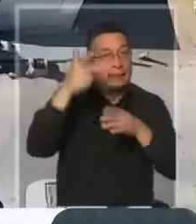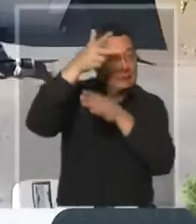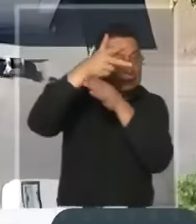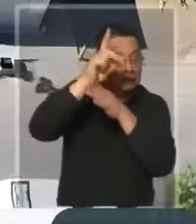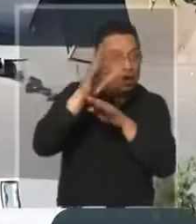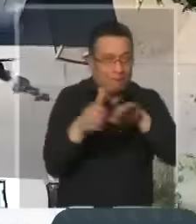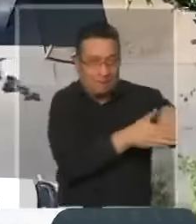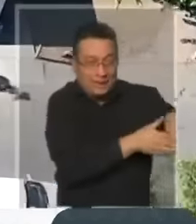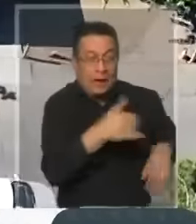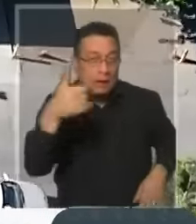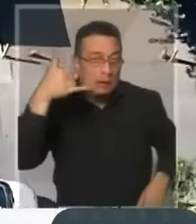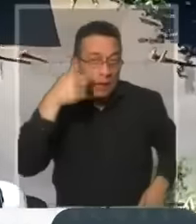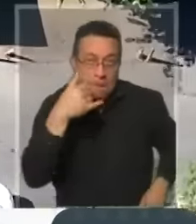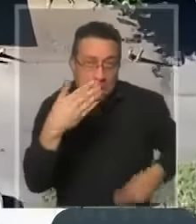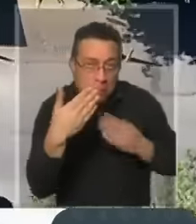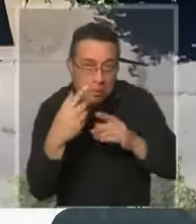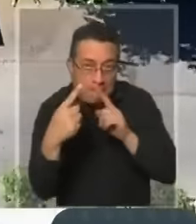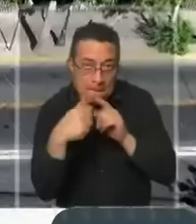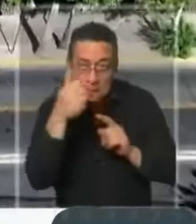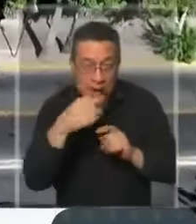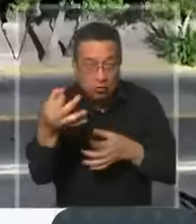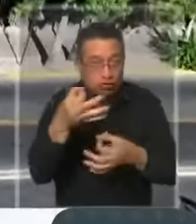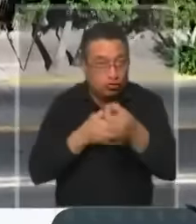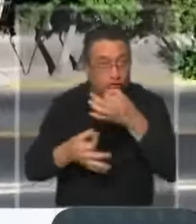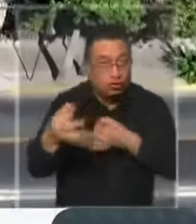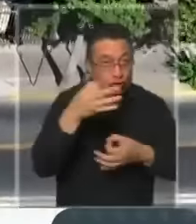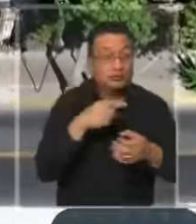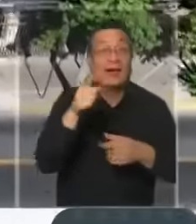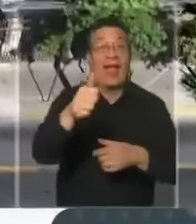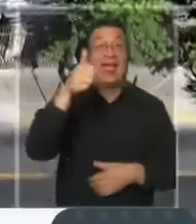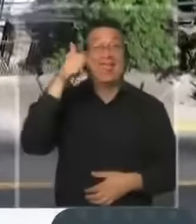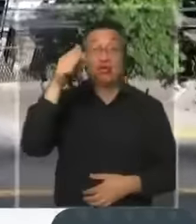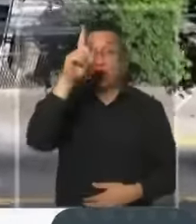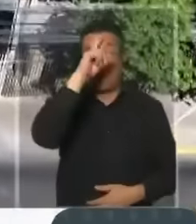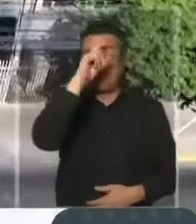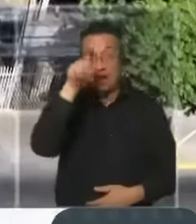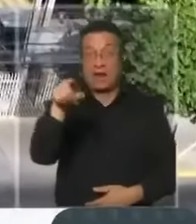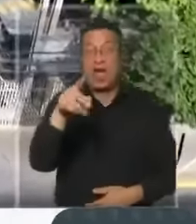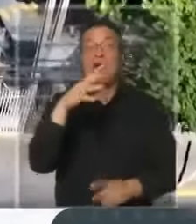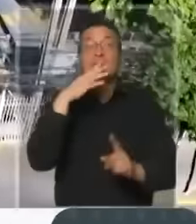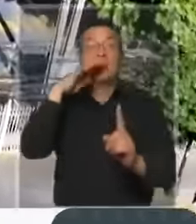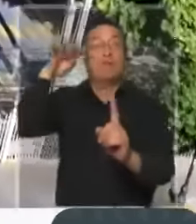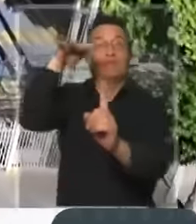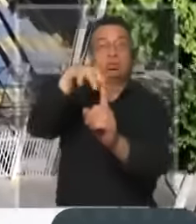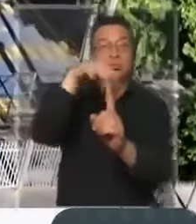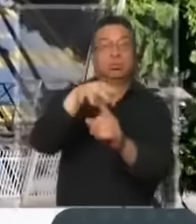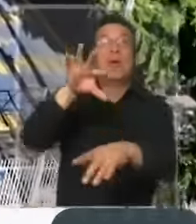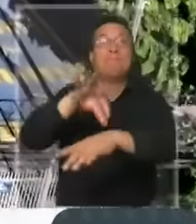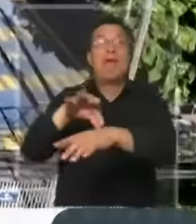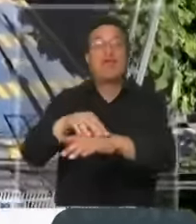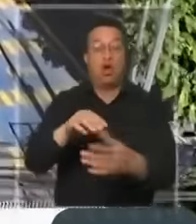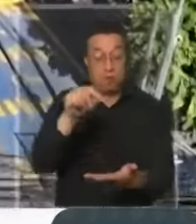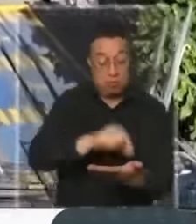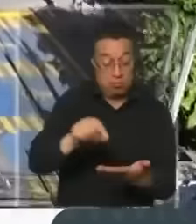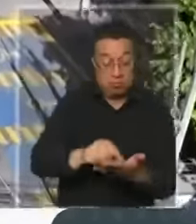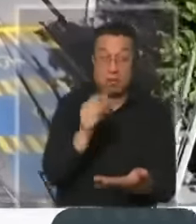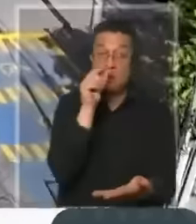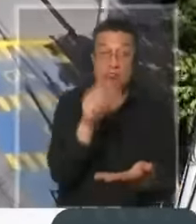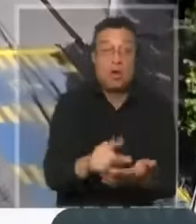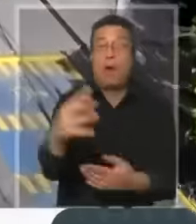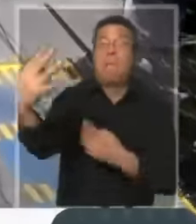vez conocido el caso y con la polémica instalada, la dirección del hospital habría reprendido al profesional que dejó esta controversial